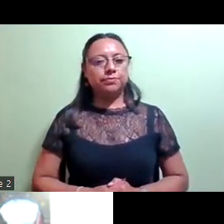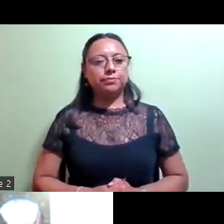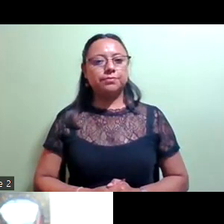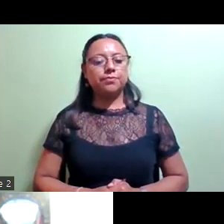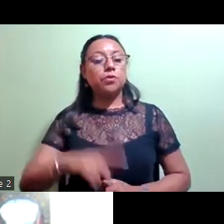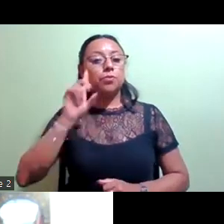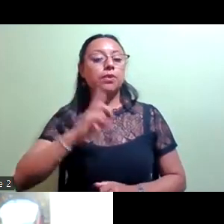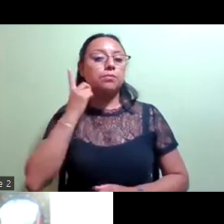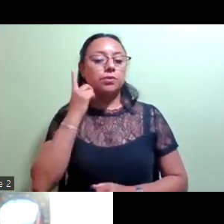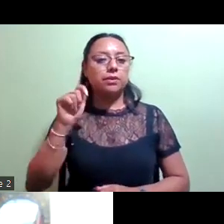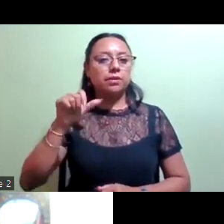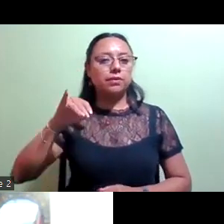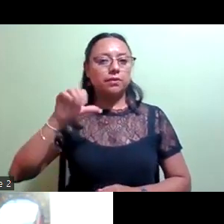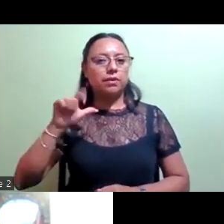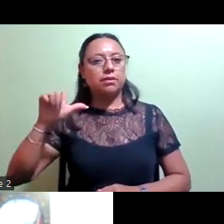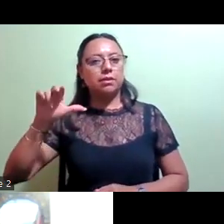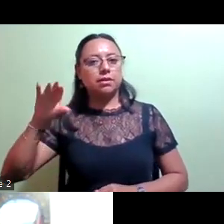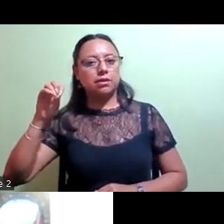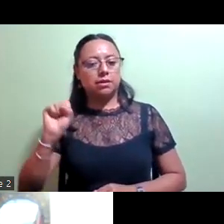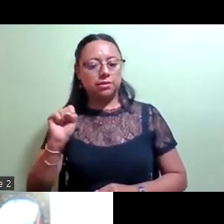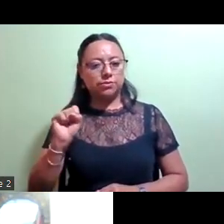diputada Tania Nanet Larios Pérez.